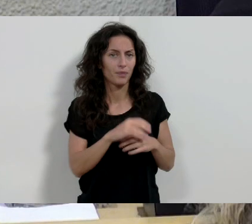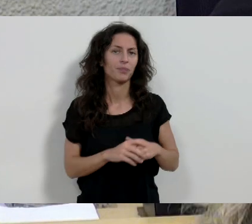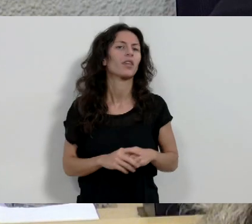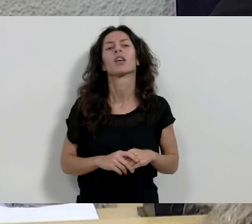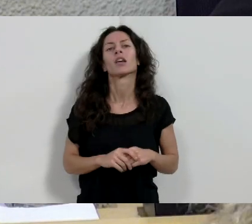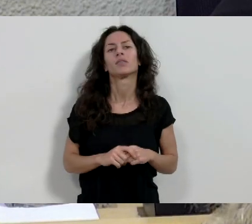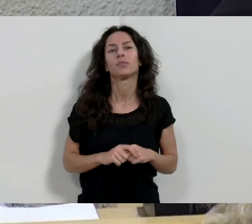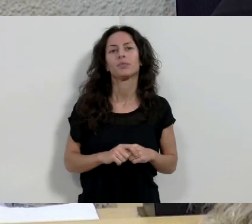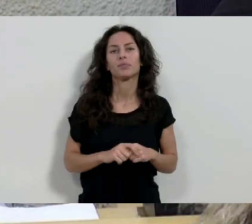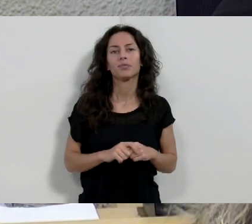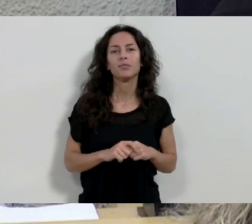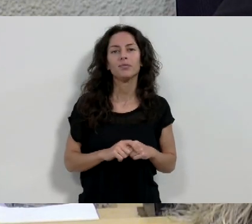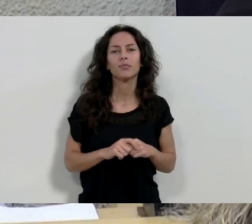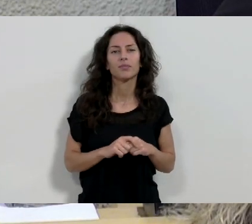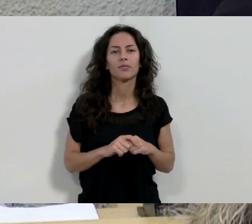dedicar pues